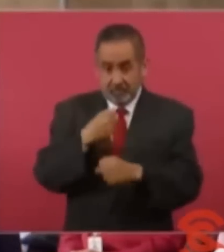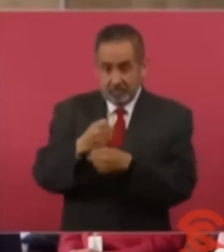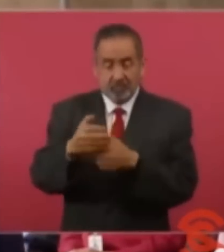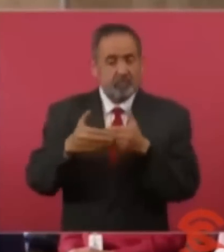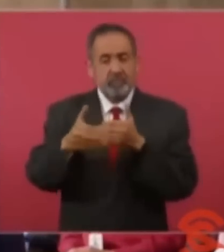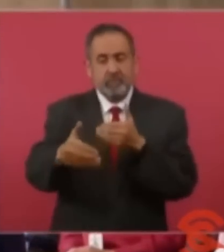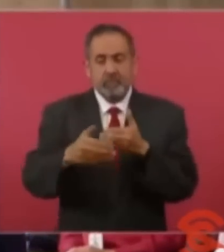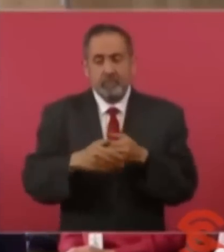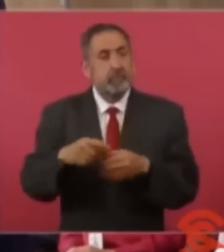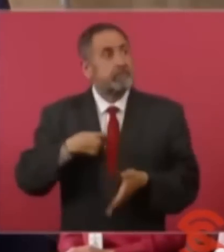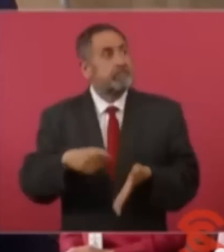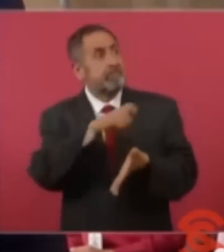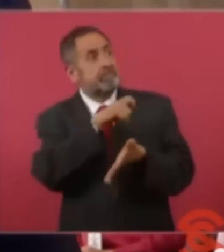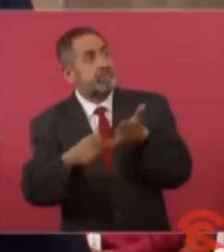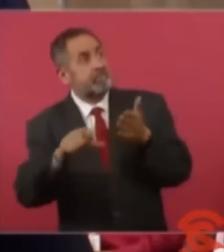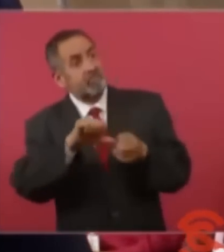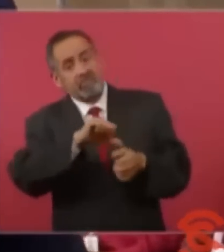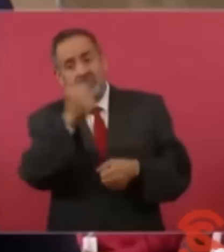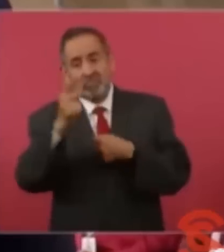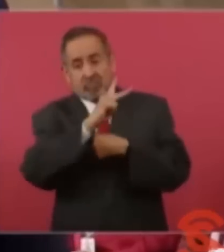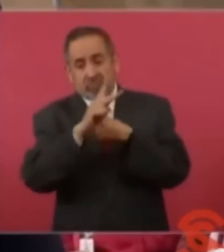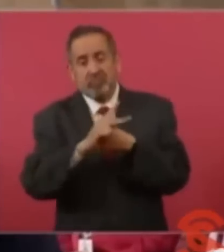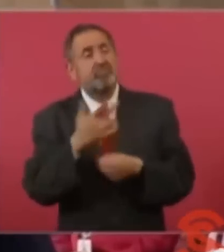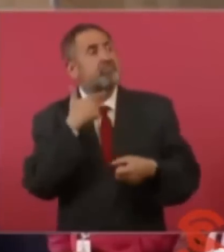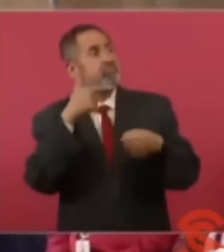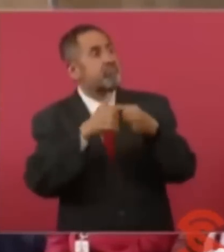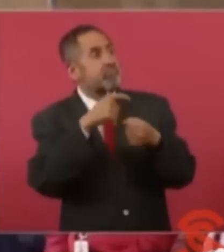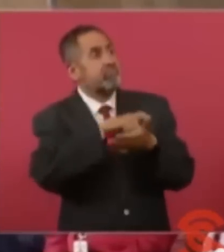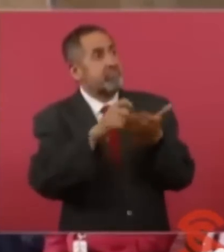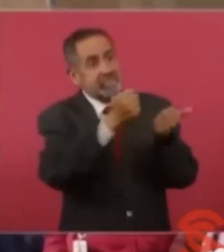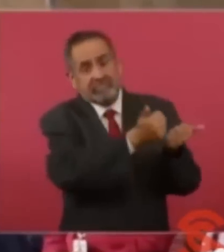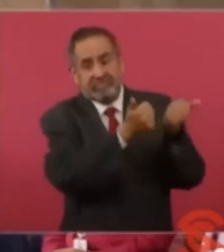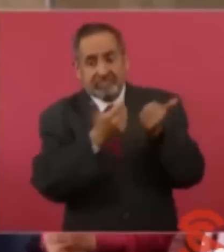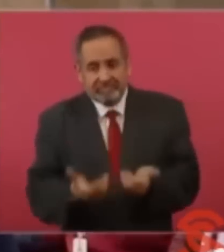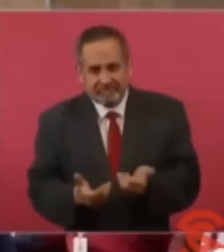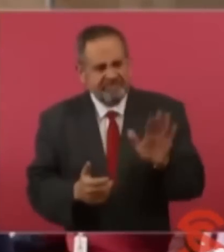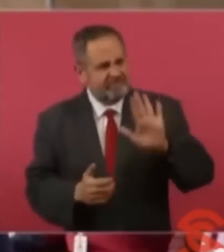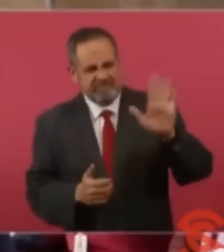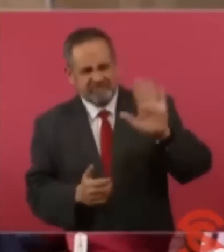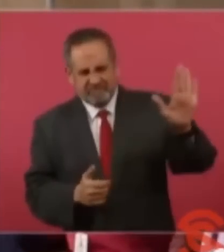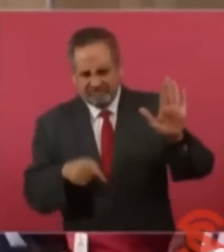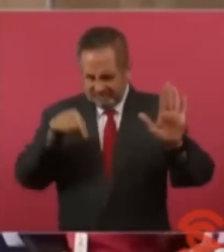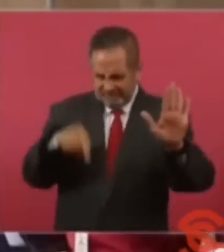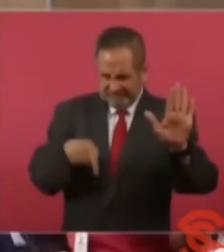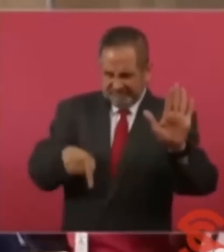no compremos gasolinas ni diésel en el extranjero y que se